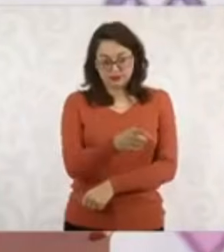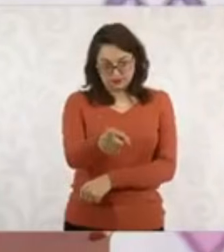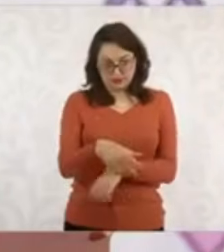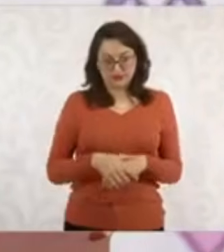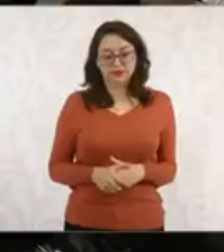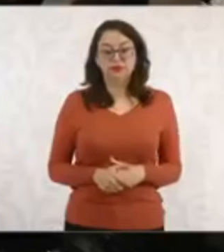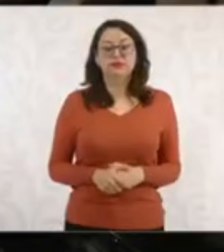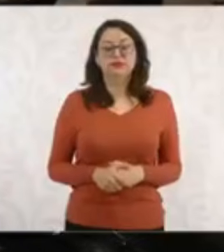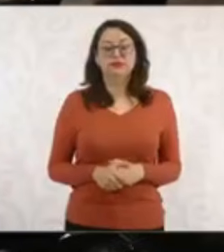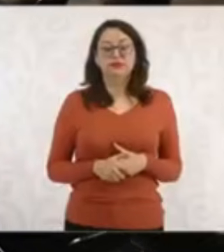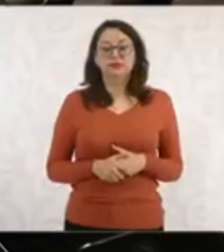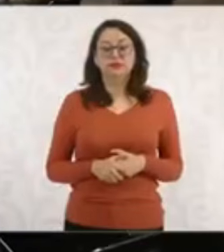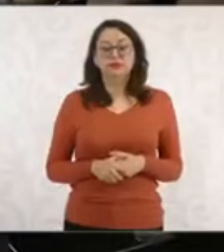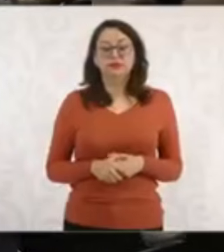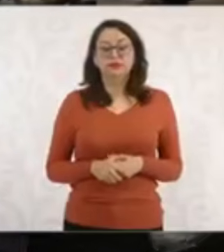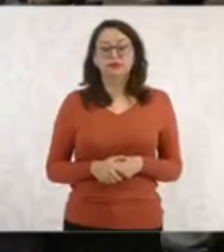para cerrar.